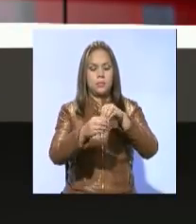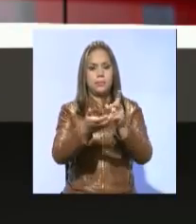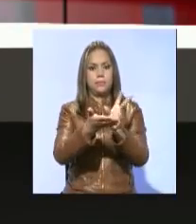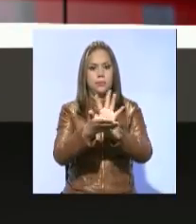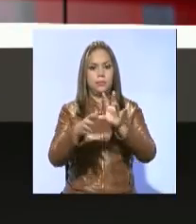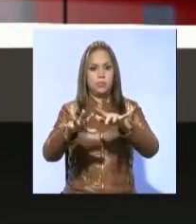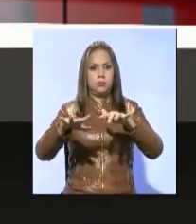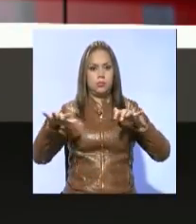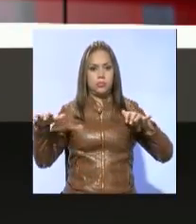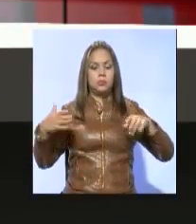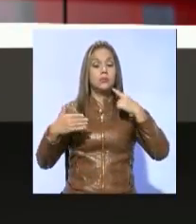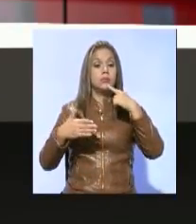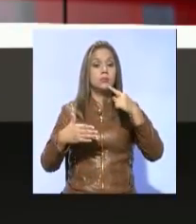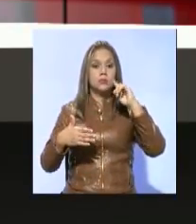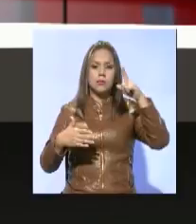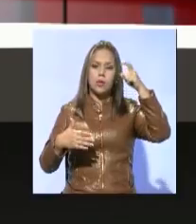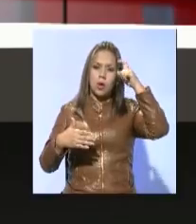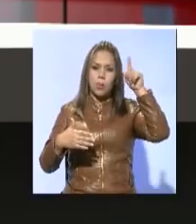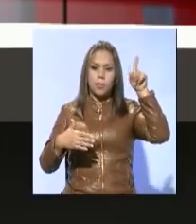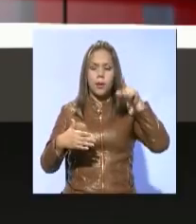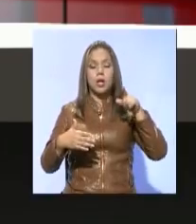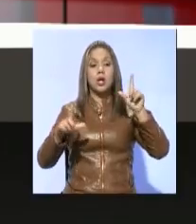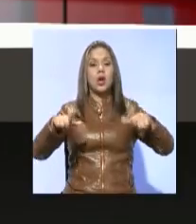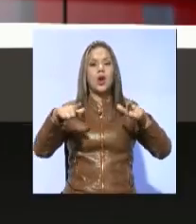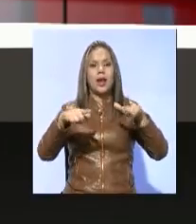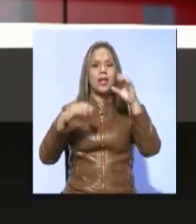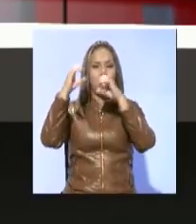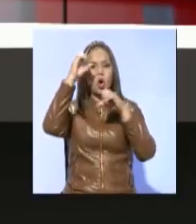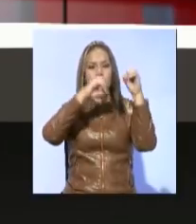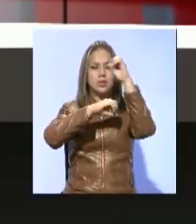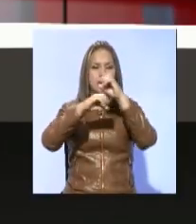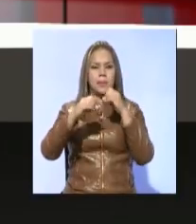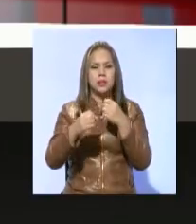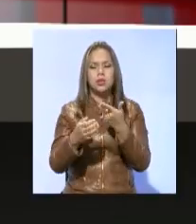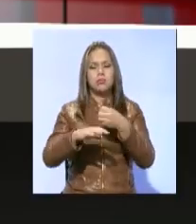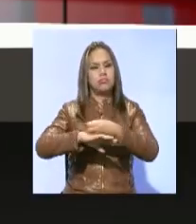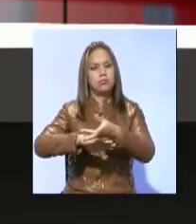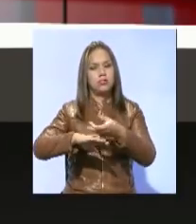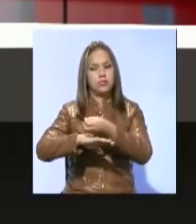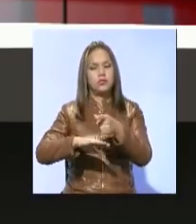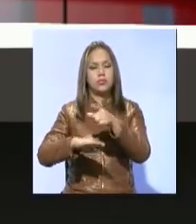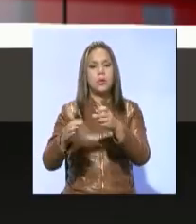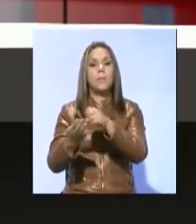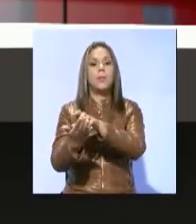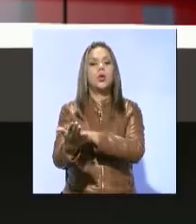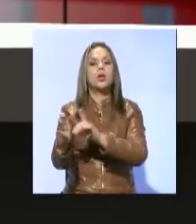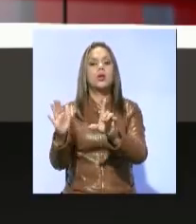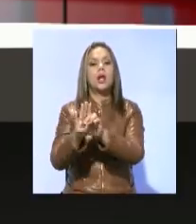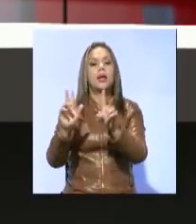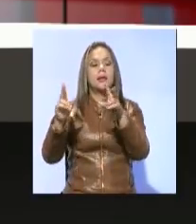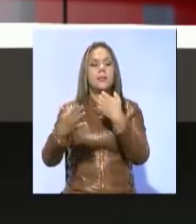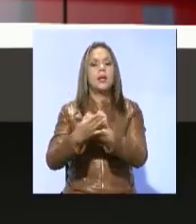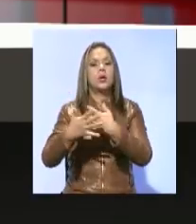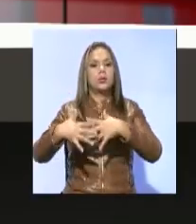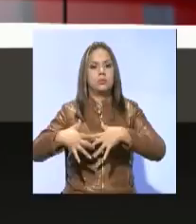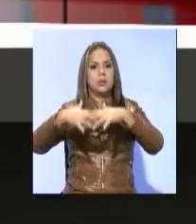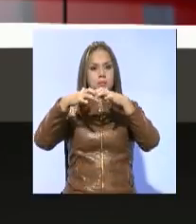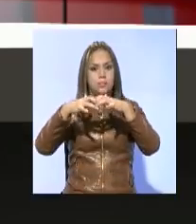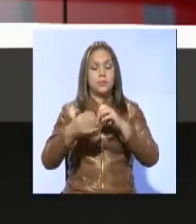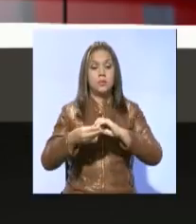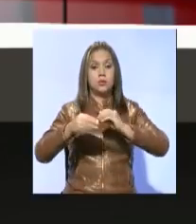Nacional resolverá la objeción parcial enviada por el Ejecutivo al proyecto de ley para la reactivación económica. Asimismo, en la sesión